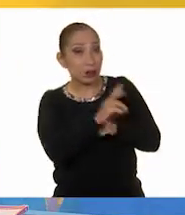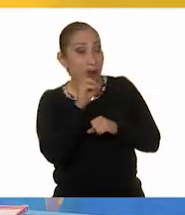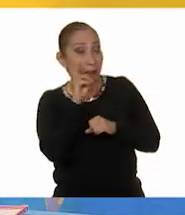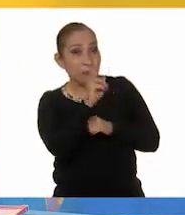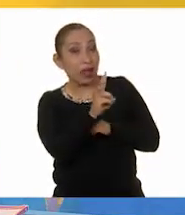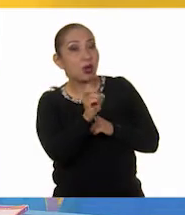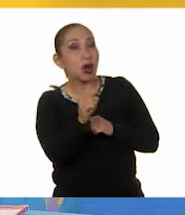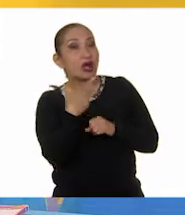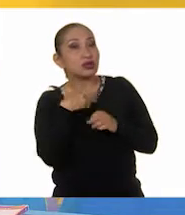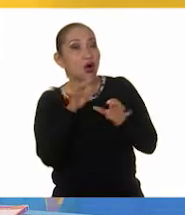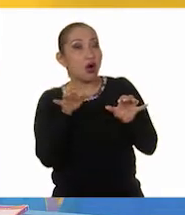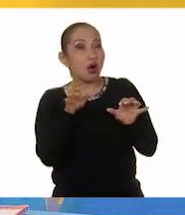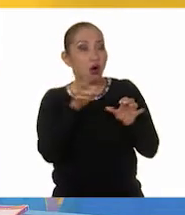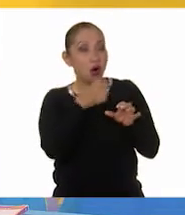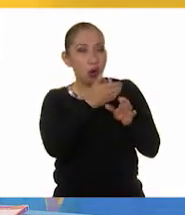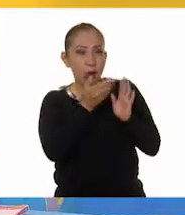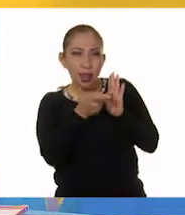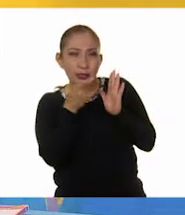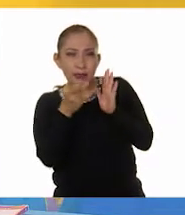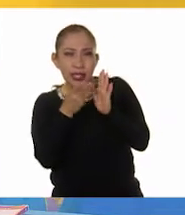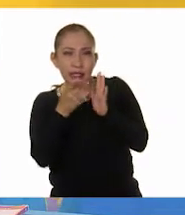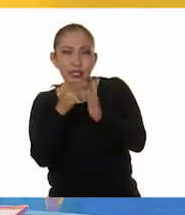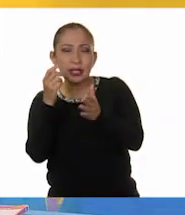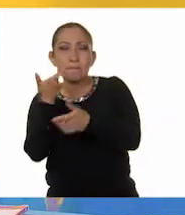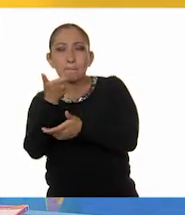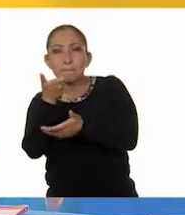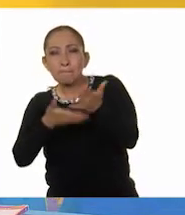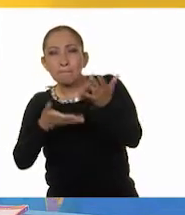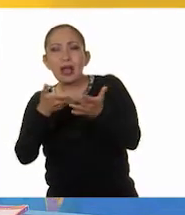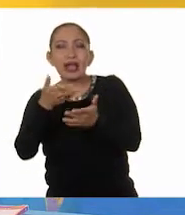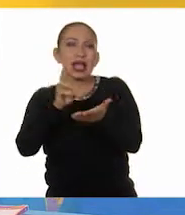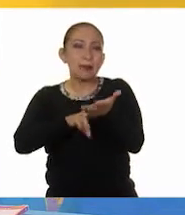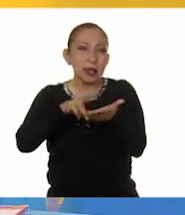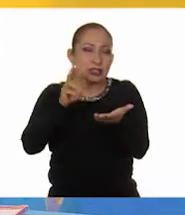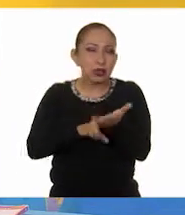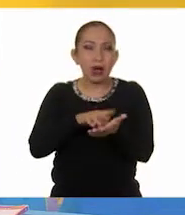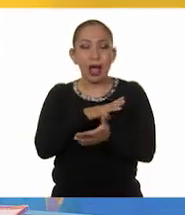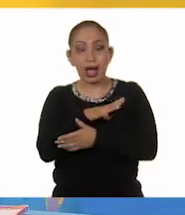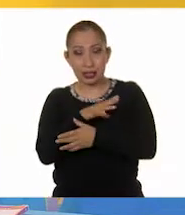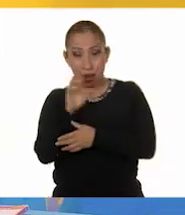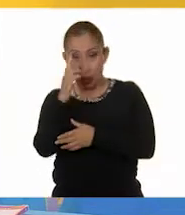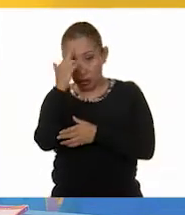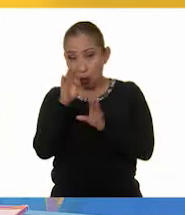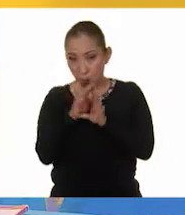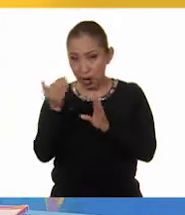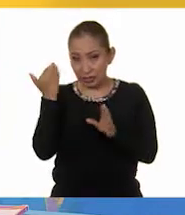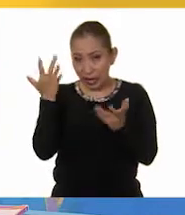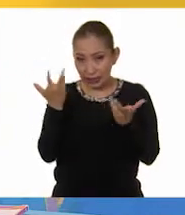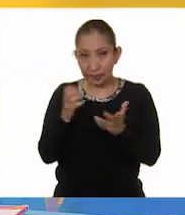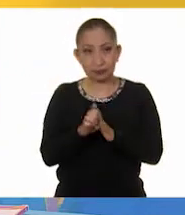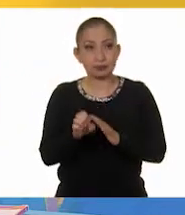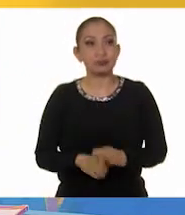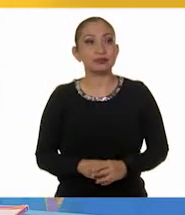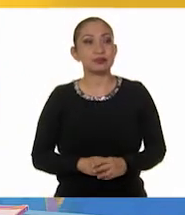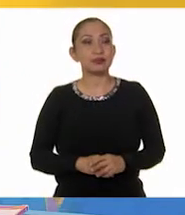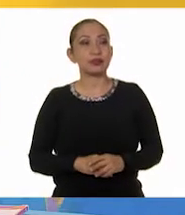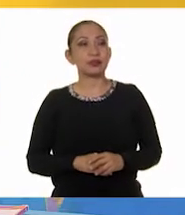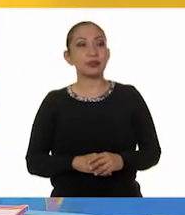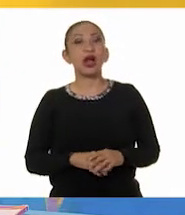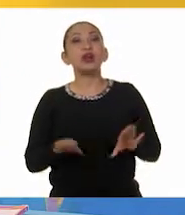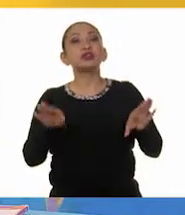los valores de las medidas de tendencia central. ¿Recuerdan de qué manera lo hacemos? Por ejemplo,